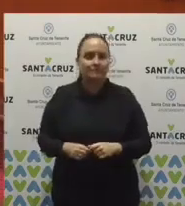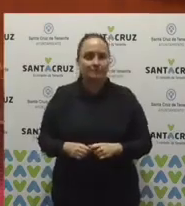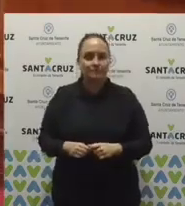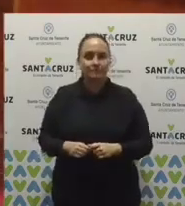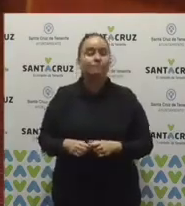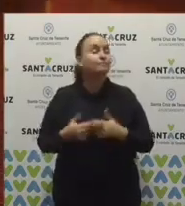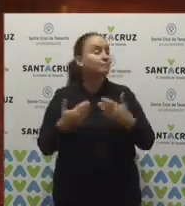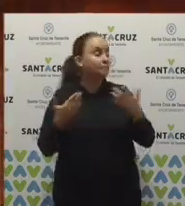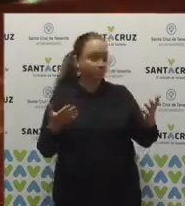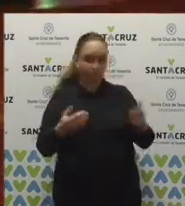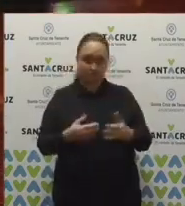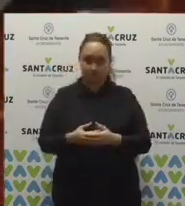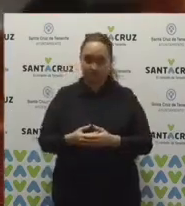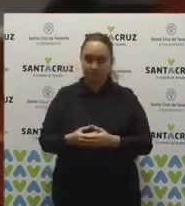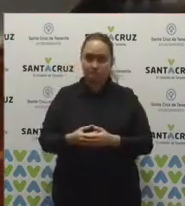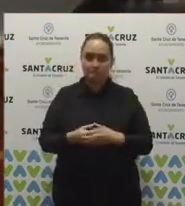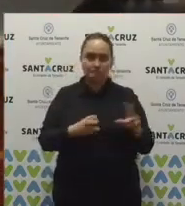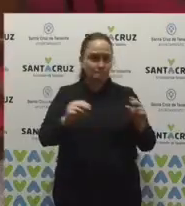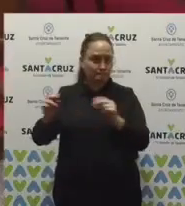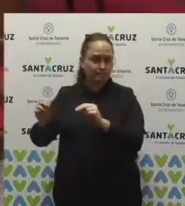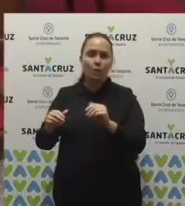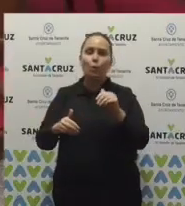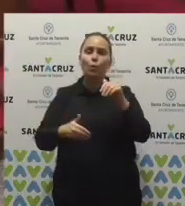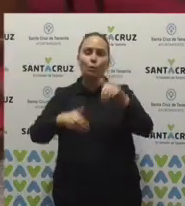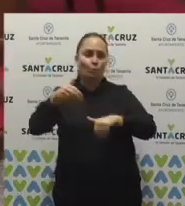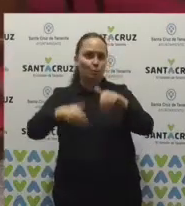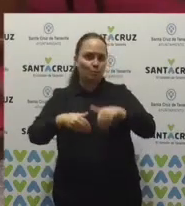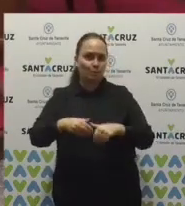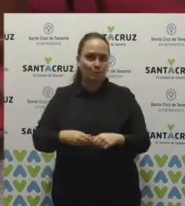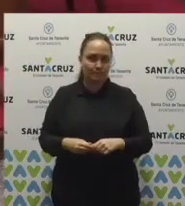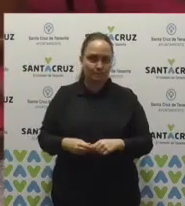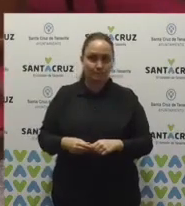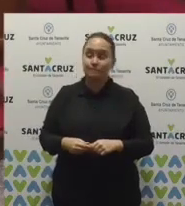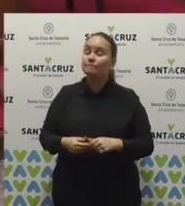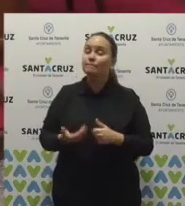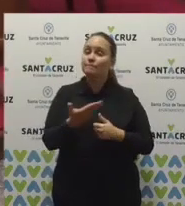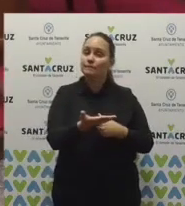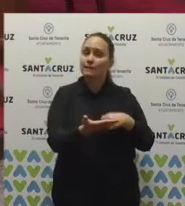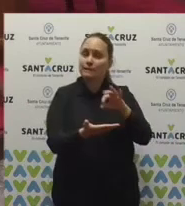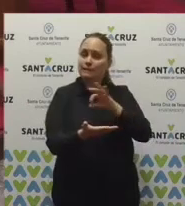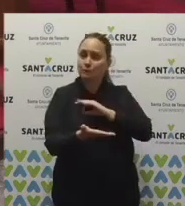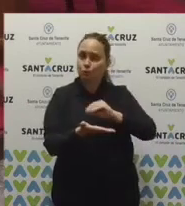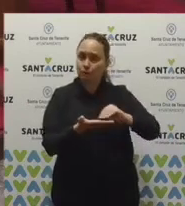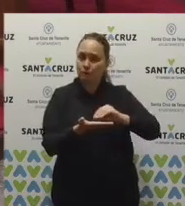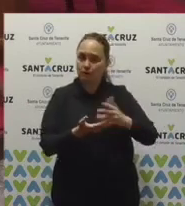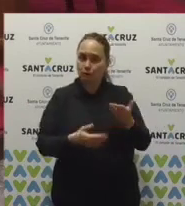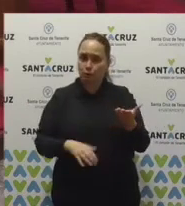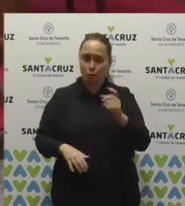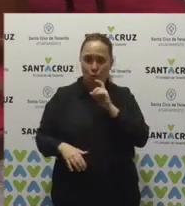procedemos a la votación el secretario común